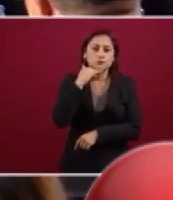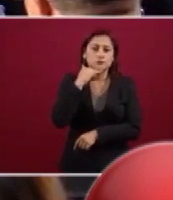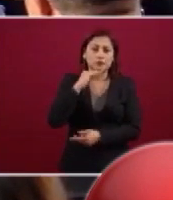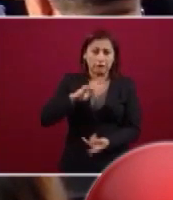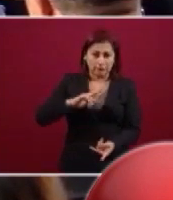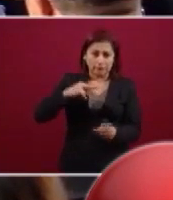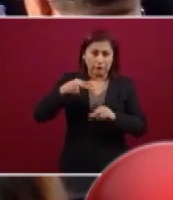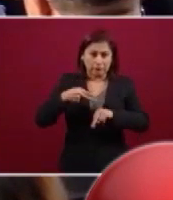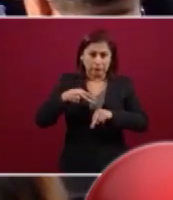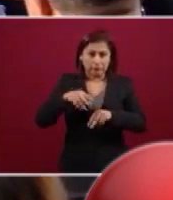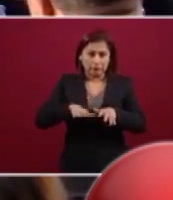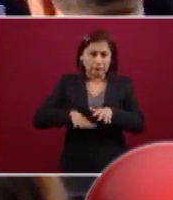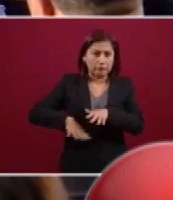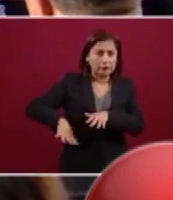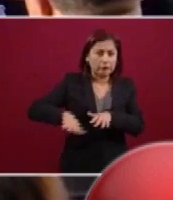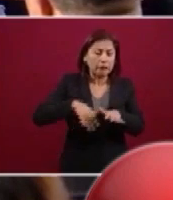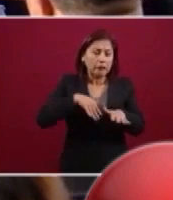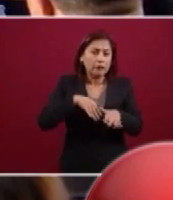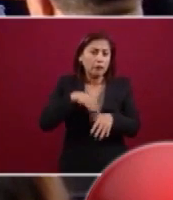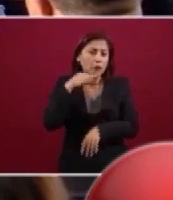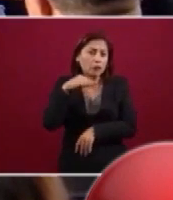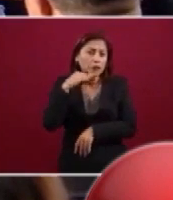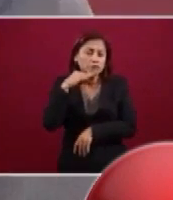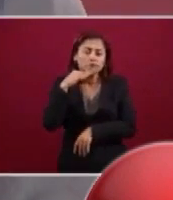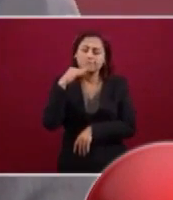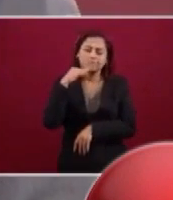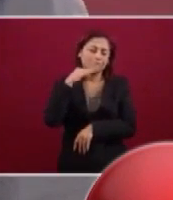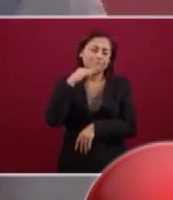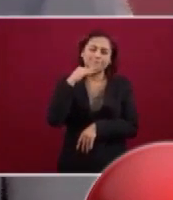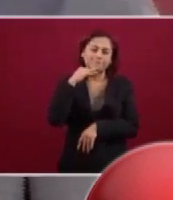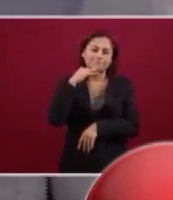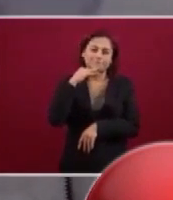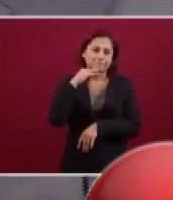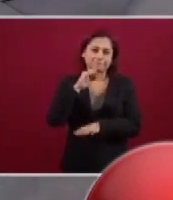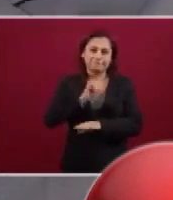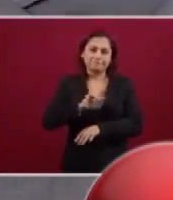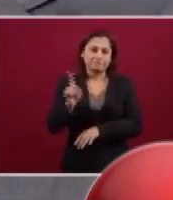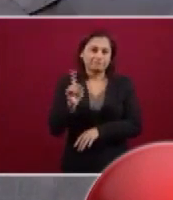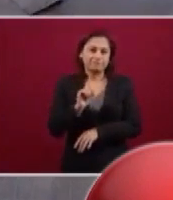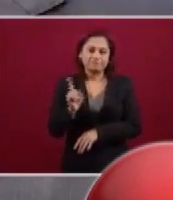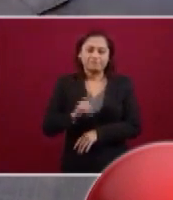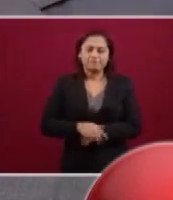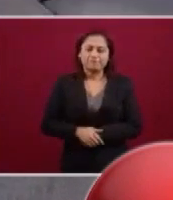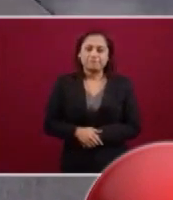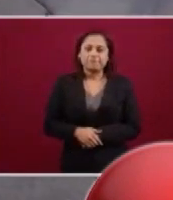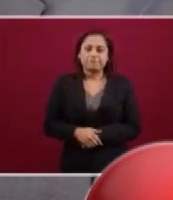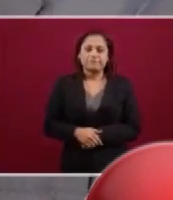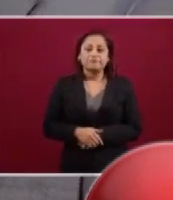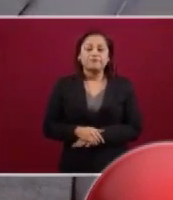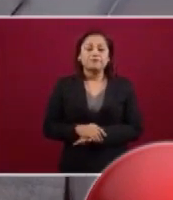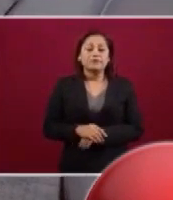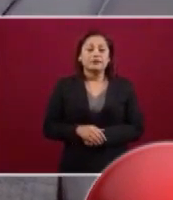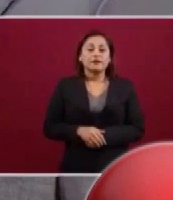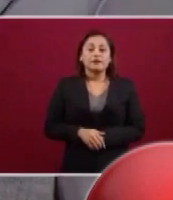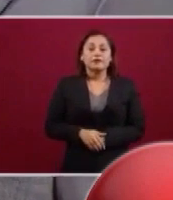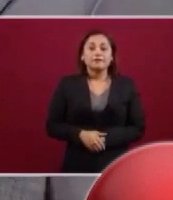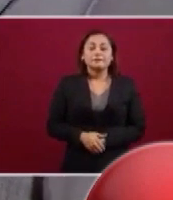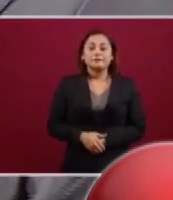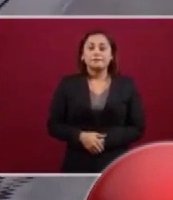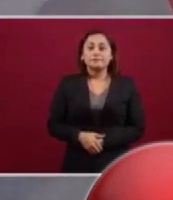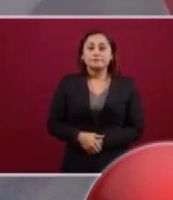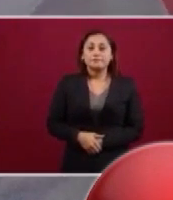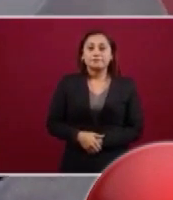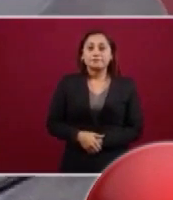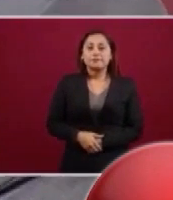No creo para nada, rechazo la versión de